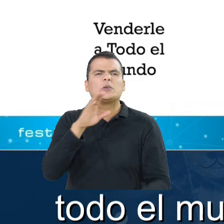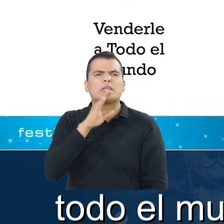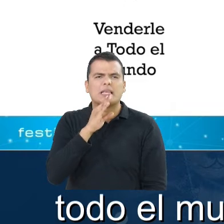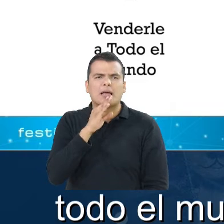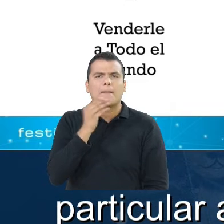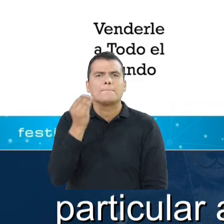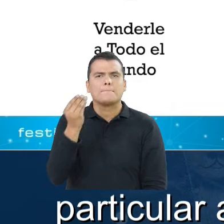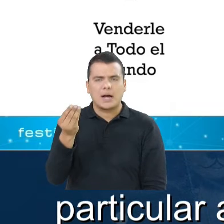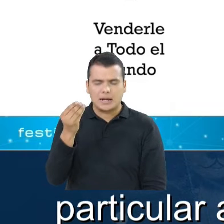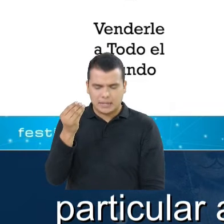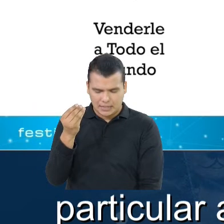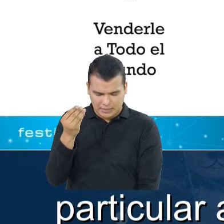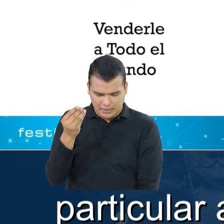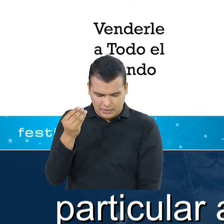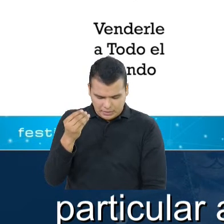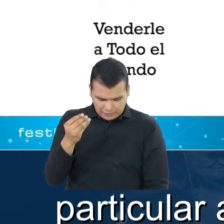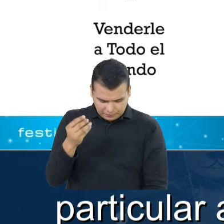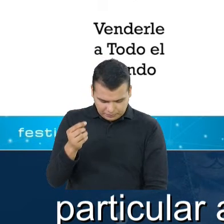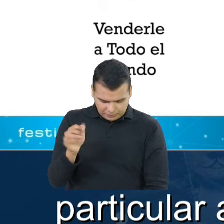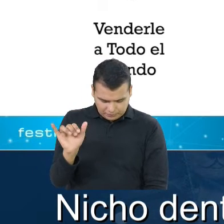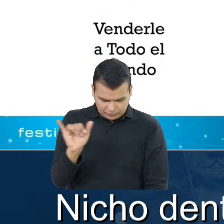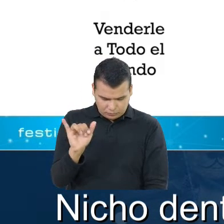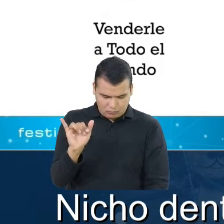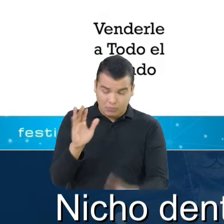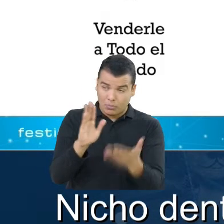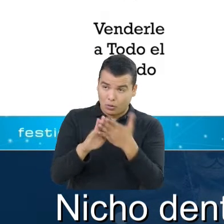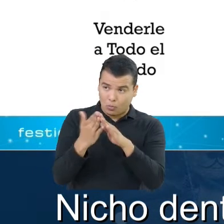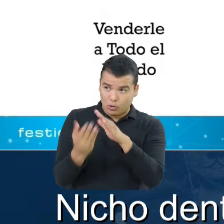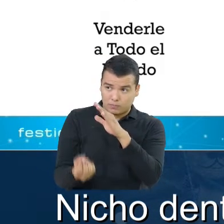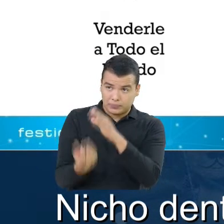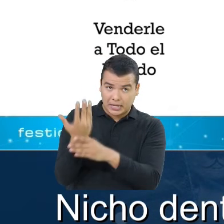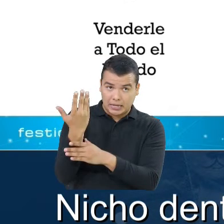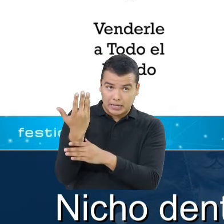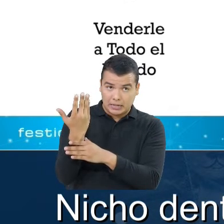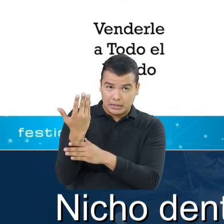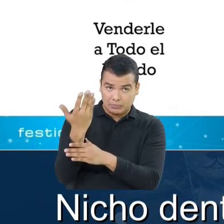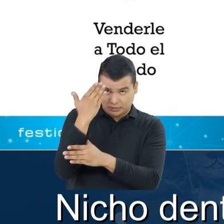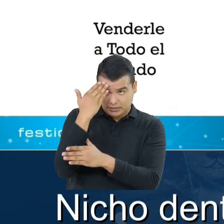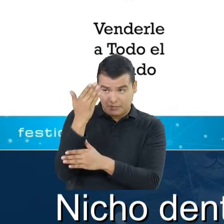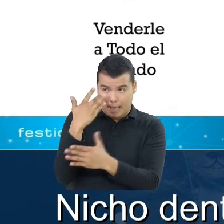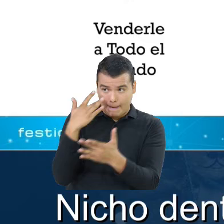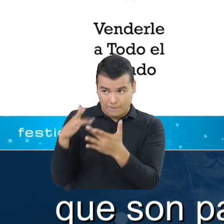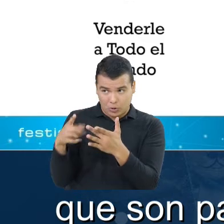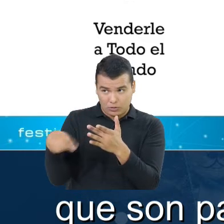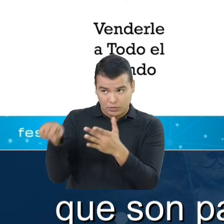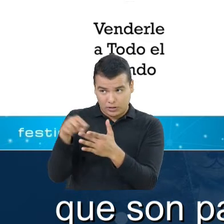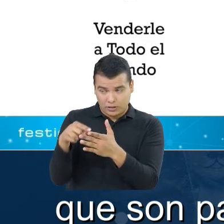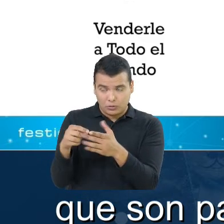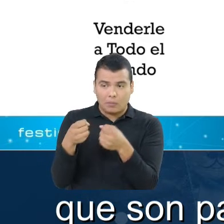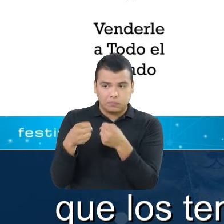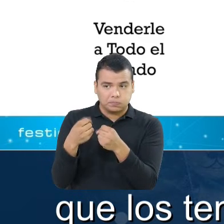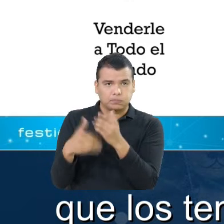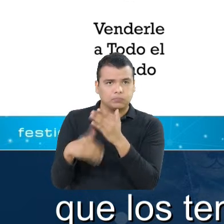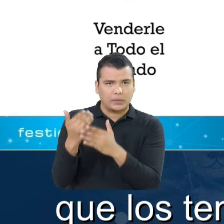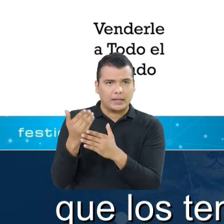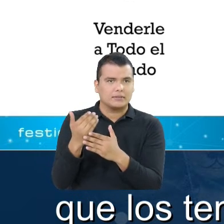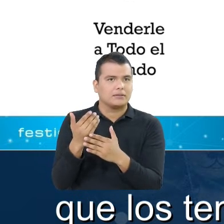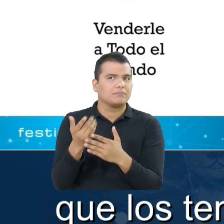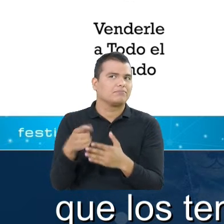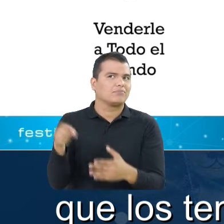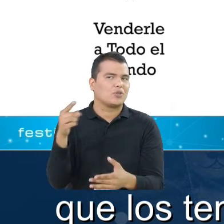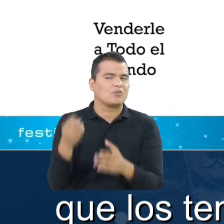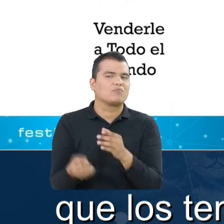sentir que son parte de algo, que son un mundo, que los tenis con púas son desarrollados para ellos por una razón, por su